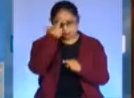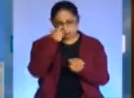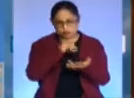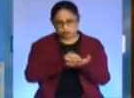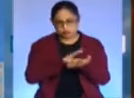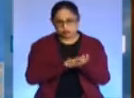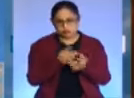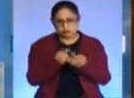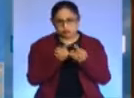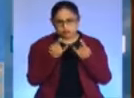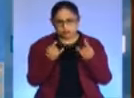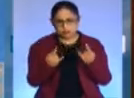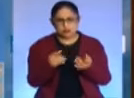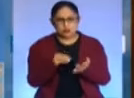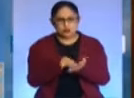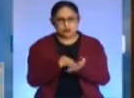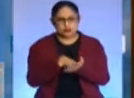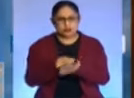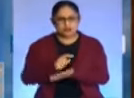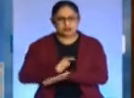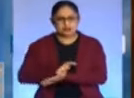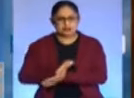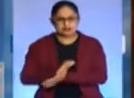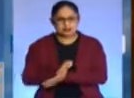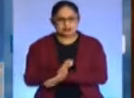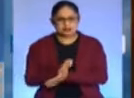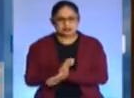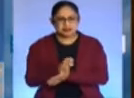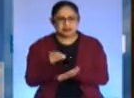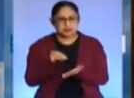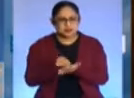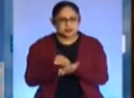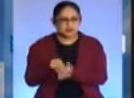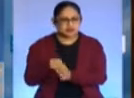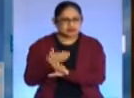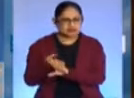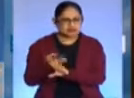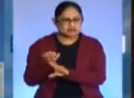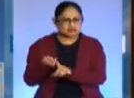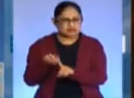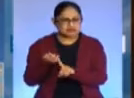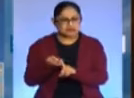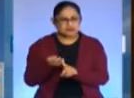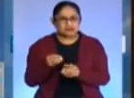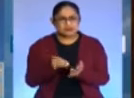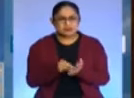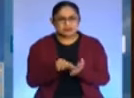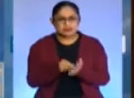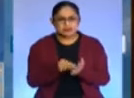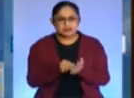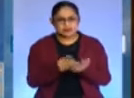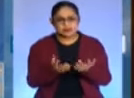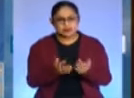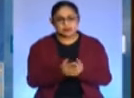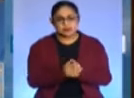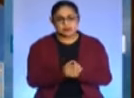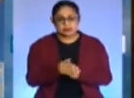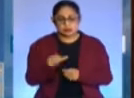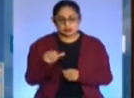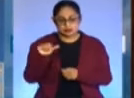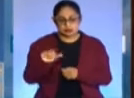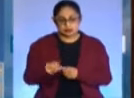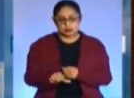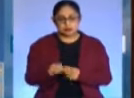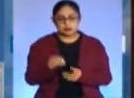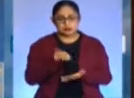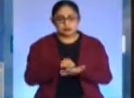ciertos rezagos, sigue habiendo discriminación, sigue habiendo estigmas que la rodean. Afortunadamente, hasta el día de hoy